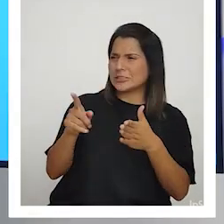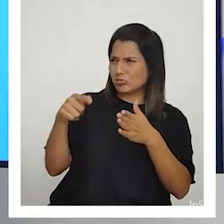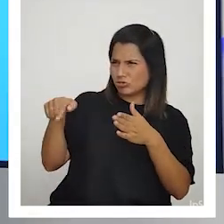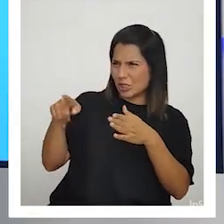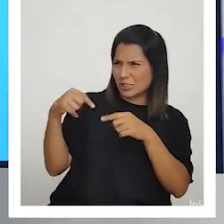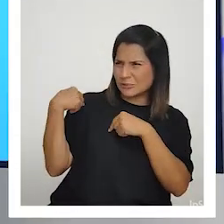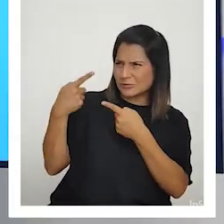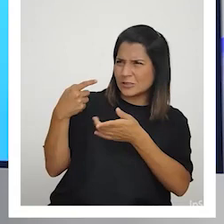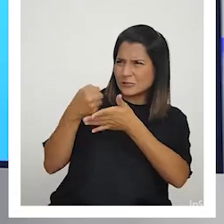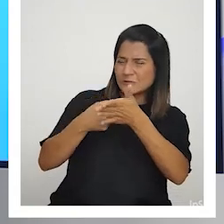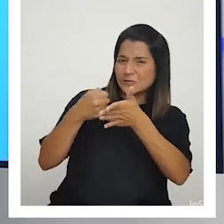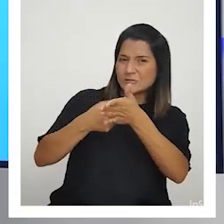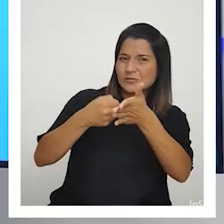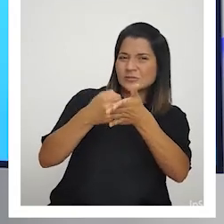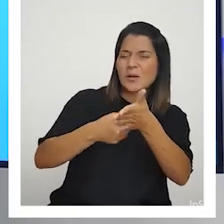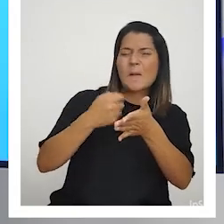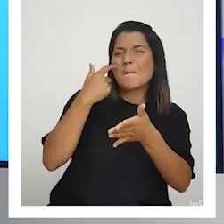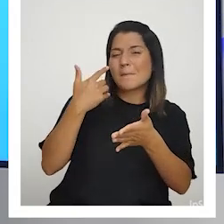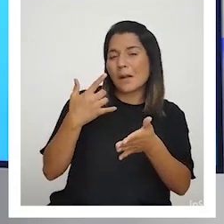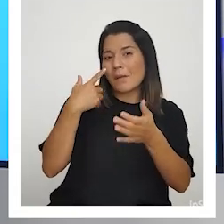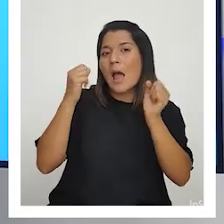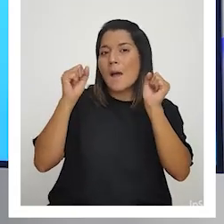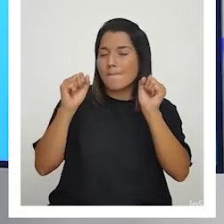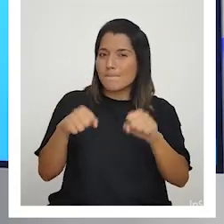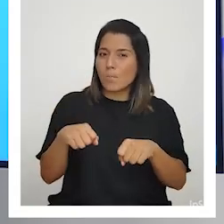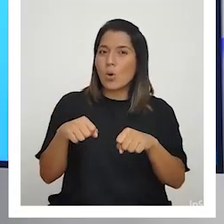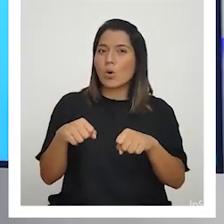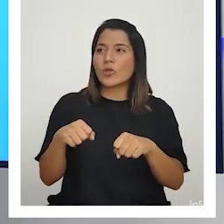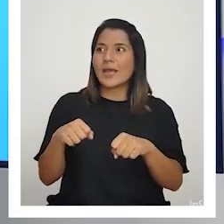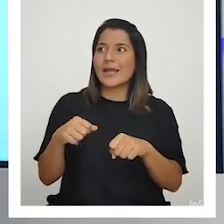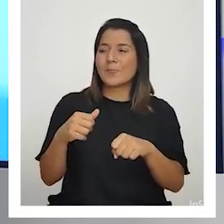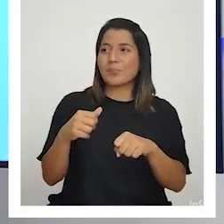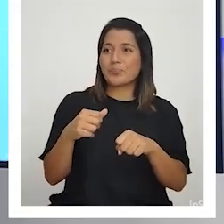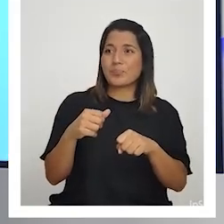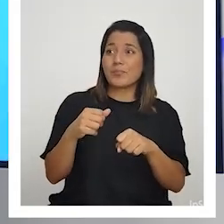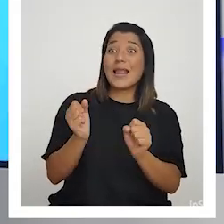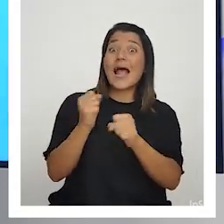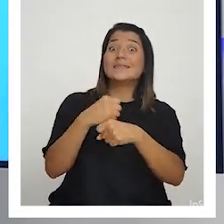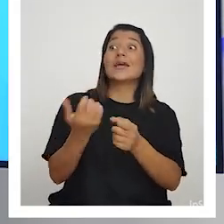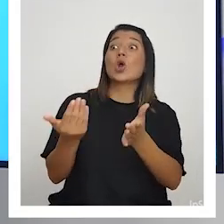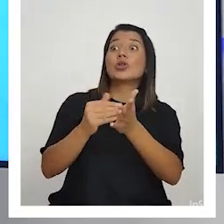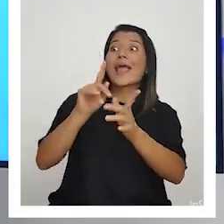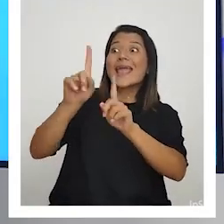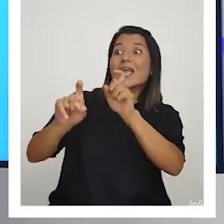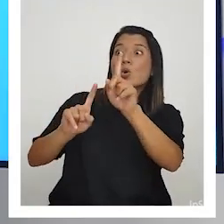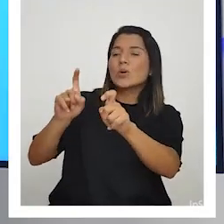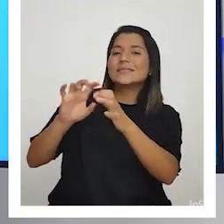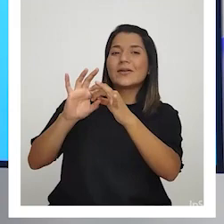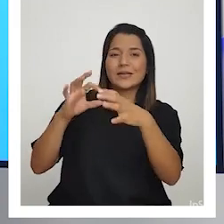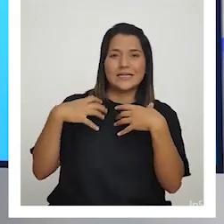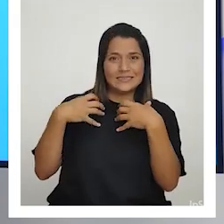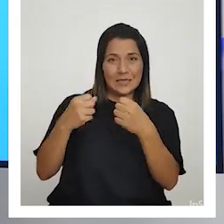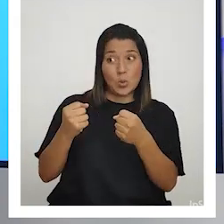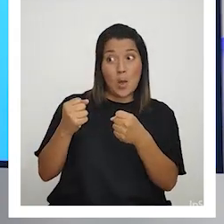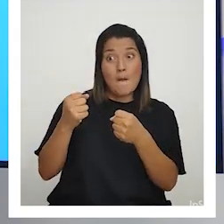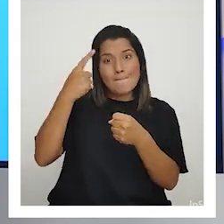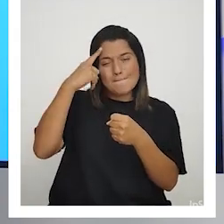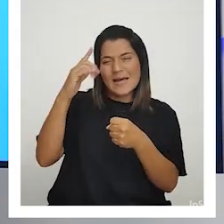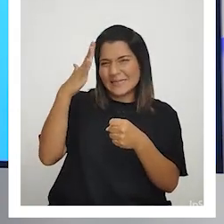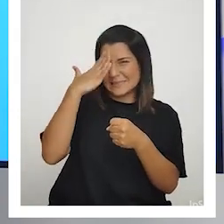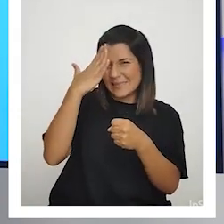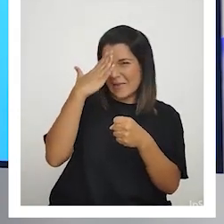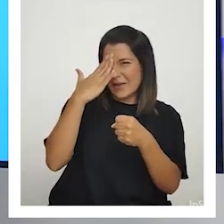una actualización de una encuesta de salud que precisamente traiga los temas de obesidad, porque si no me equivoco, la última